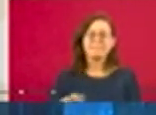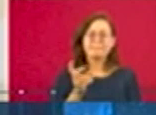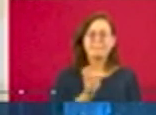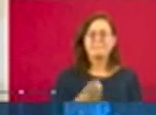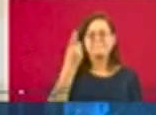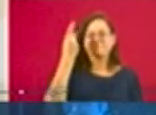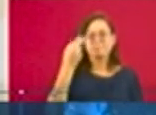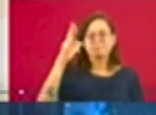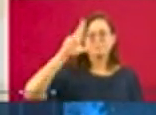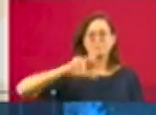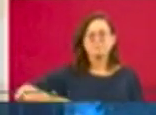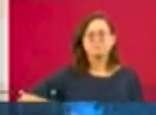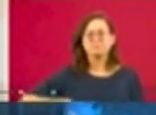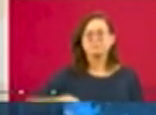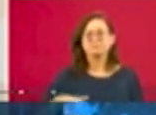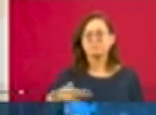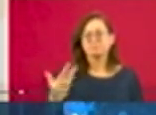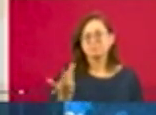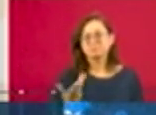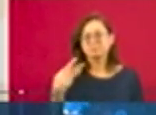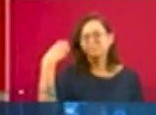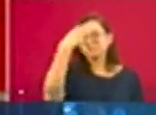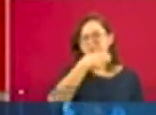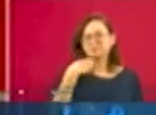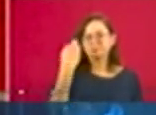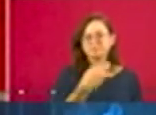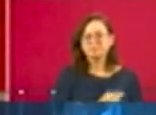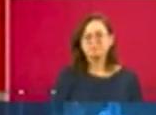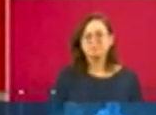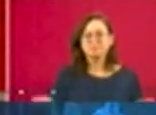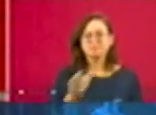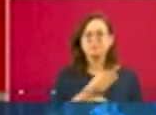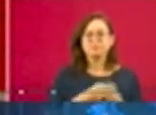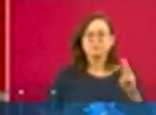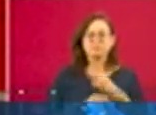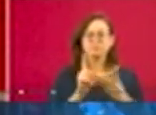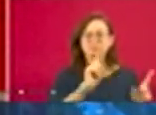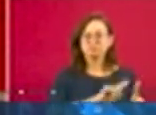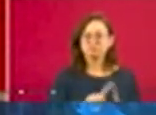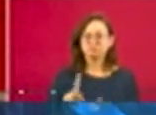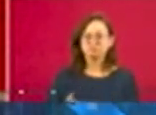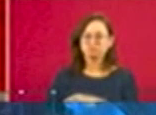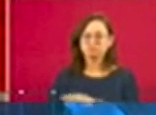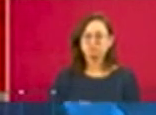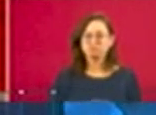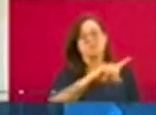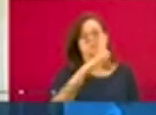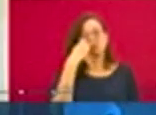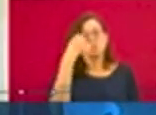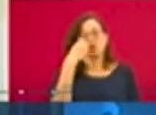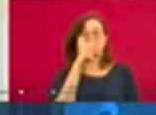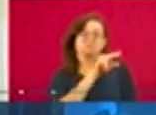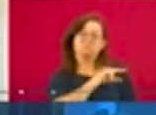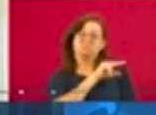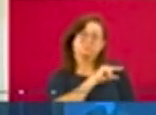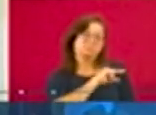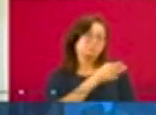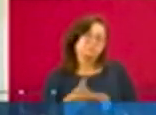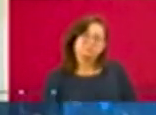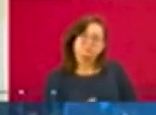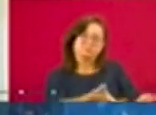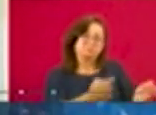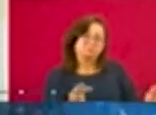transmitiendo toda la programación de Aprende en Casa, y una ventaja que tiene es que muchos lugares del